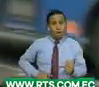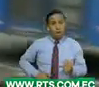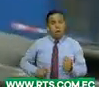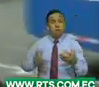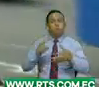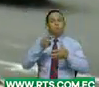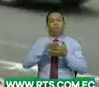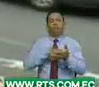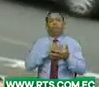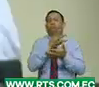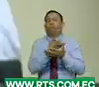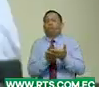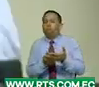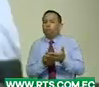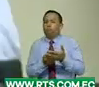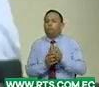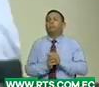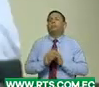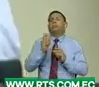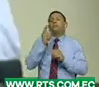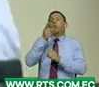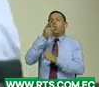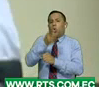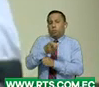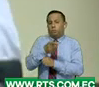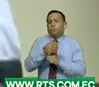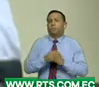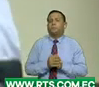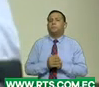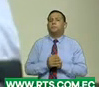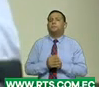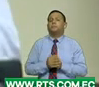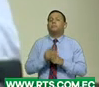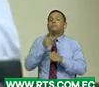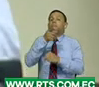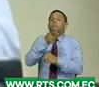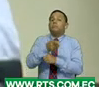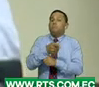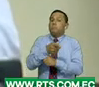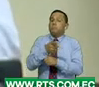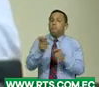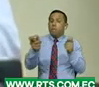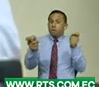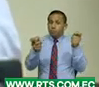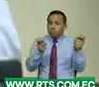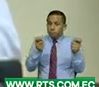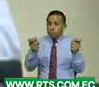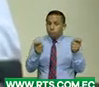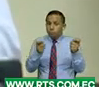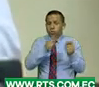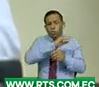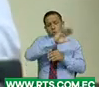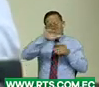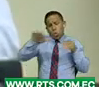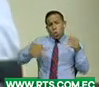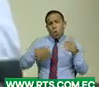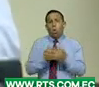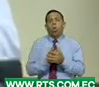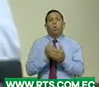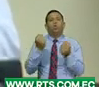establecido y se dispone la restricción total para vehículos